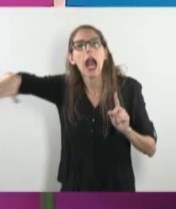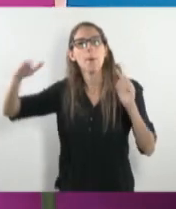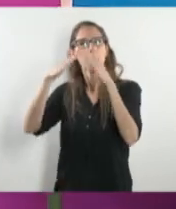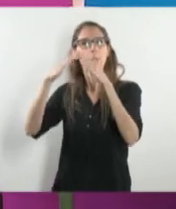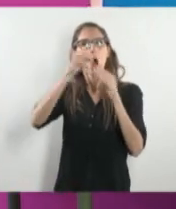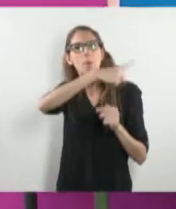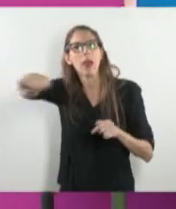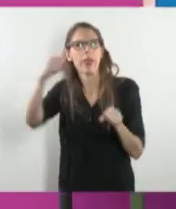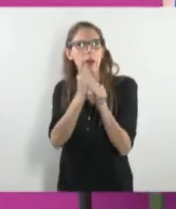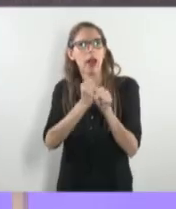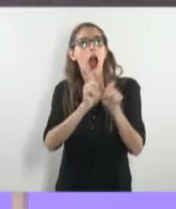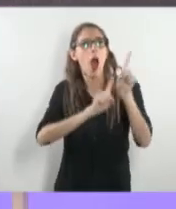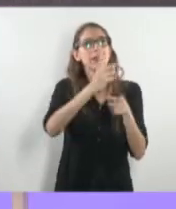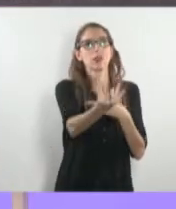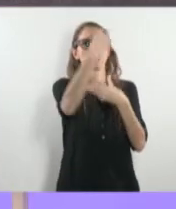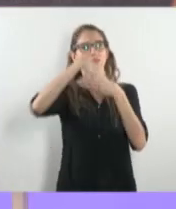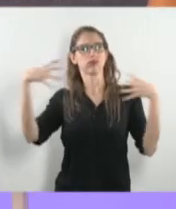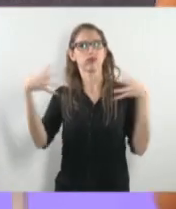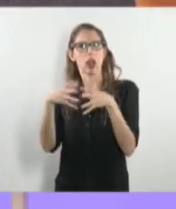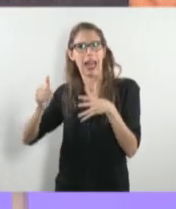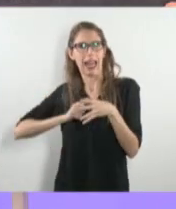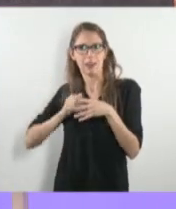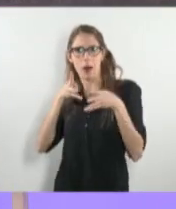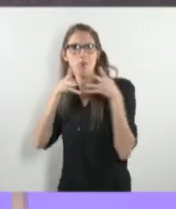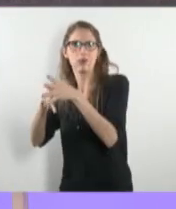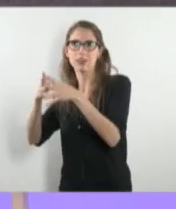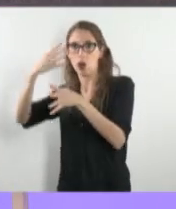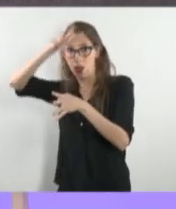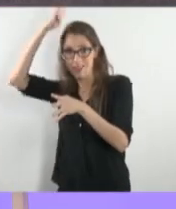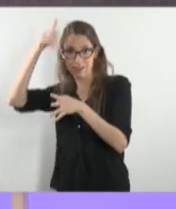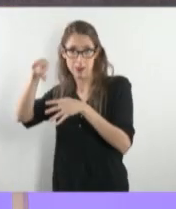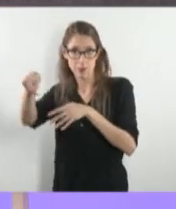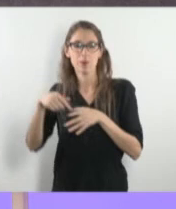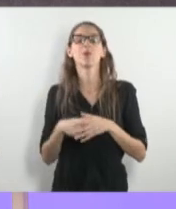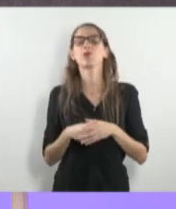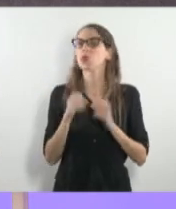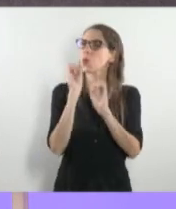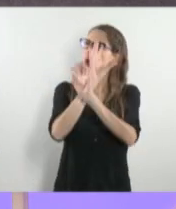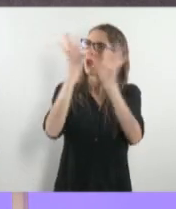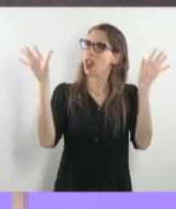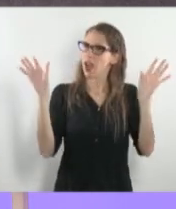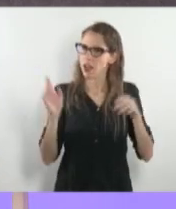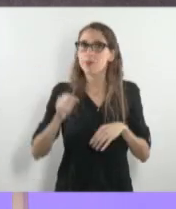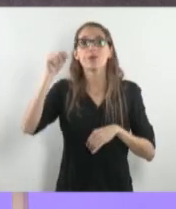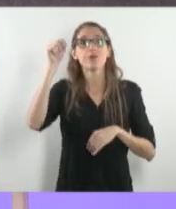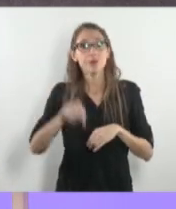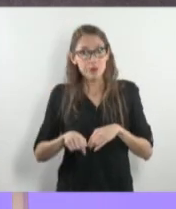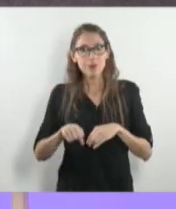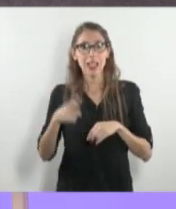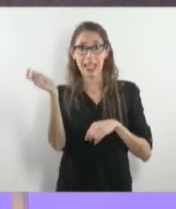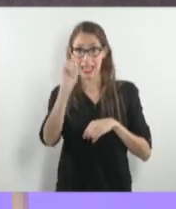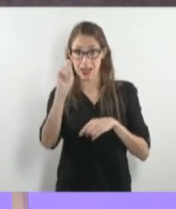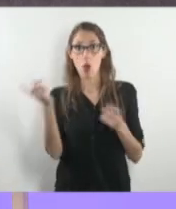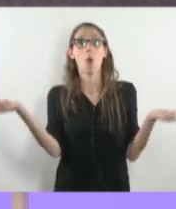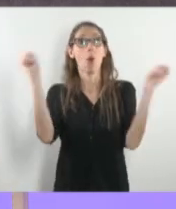a la frontera para pelear contra el indio. Perfecto, bueno, clarísimo. Lo que nos queda entonces para ver después del recreo